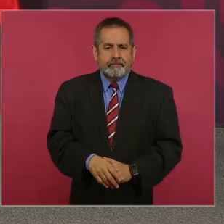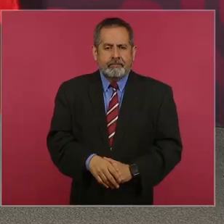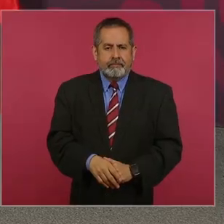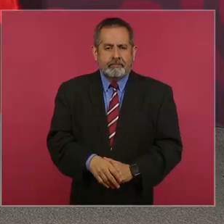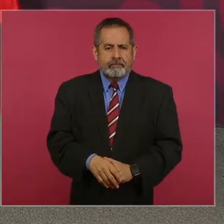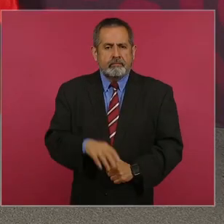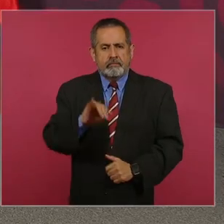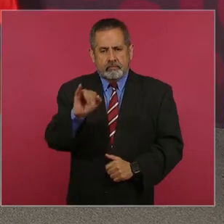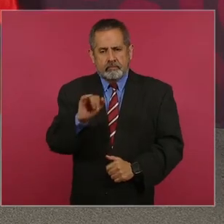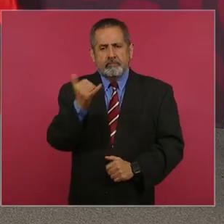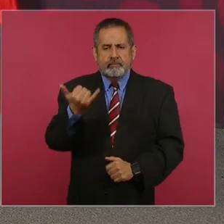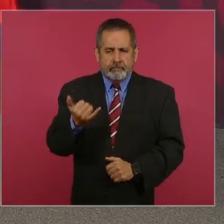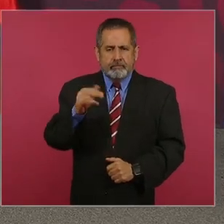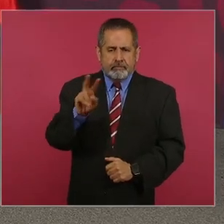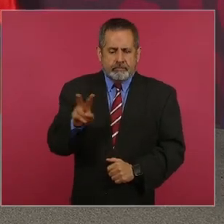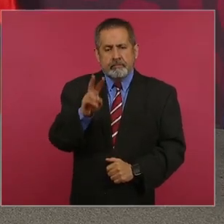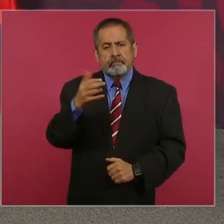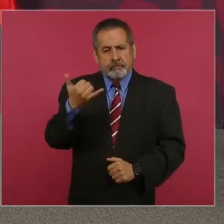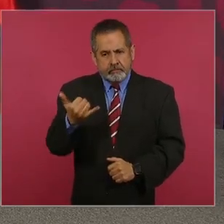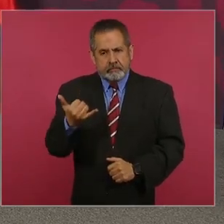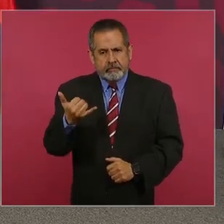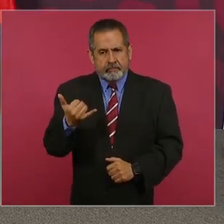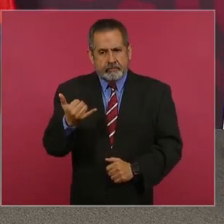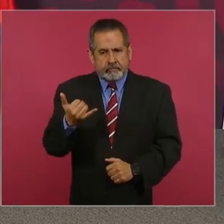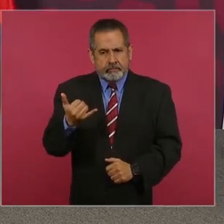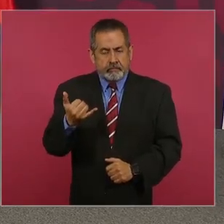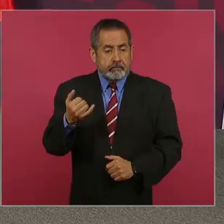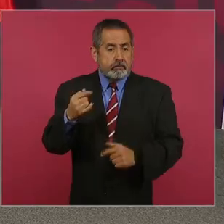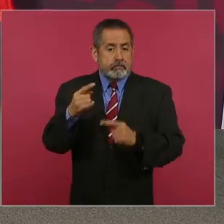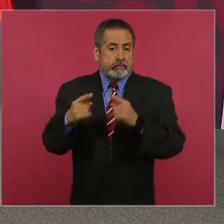jueves y viernes y ya